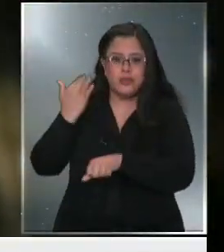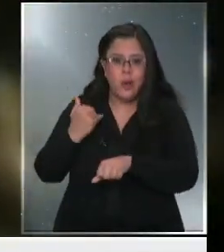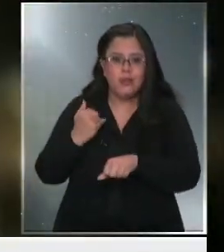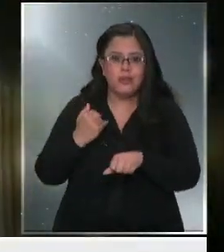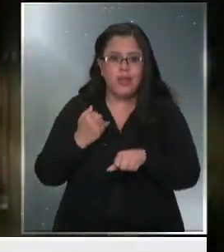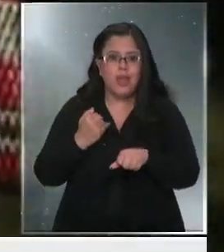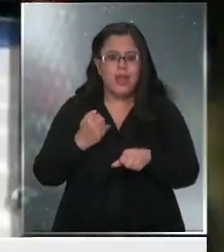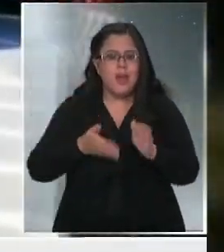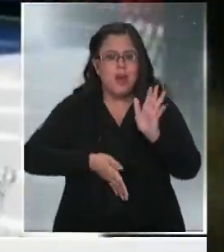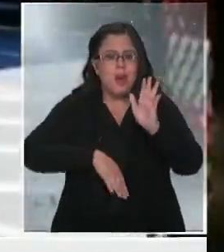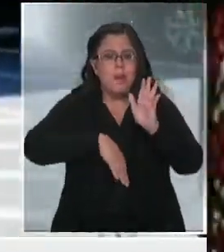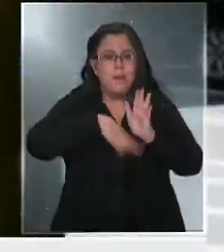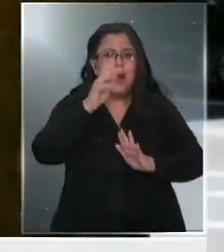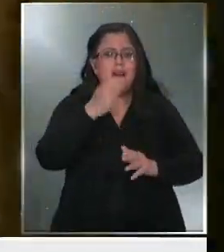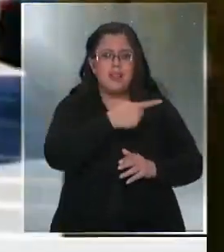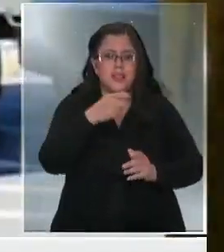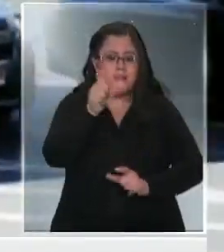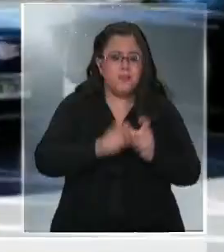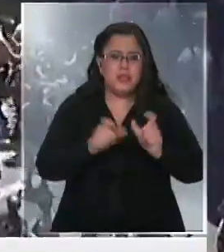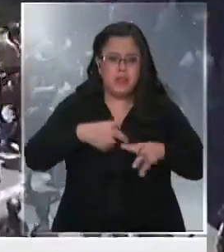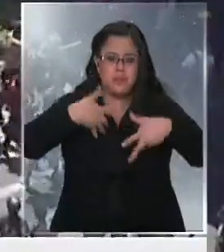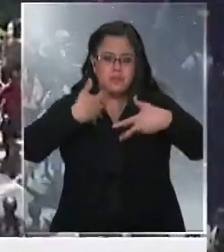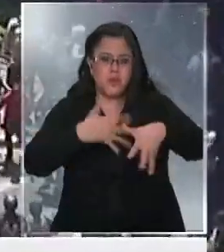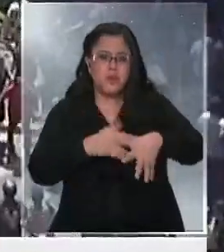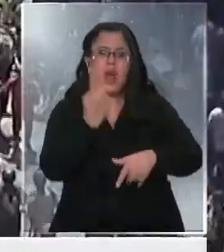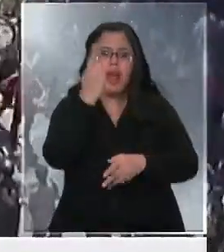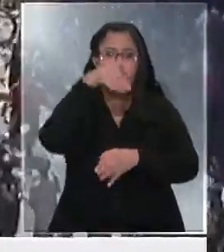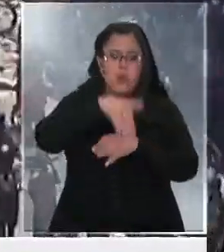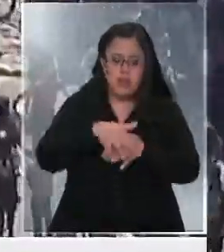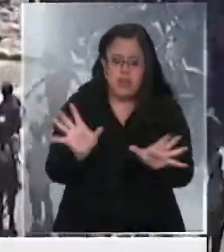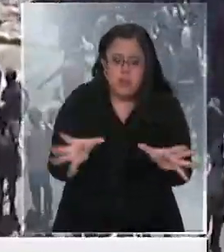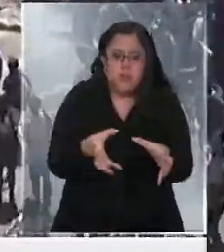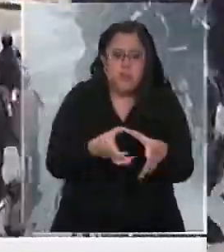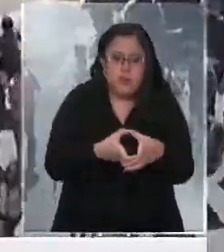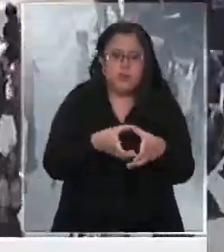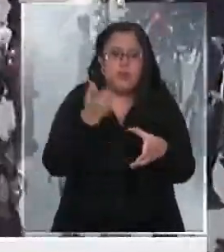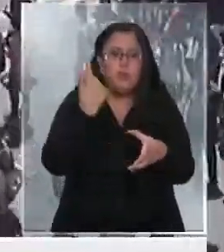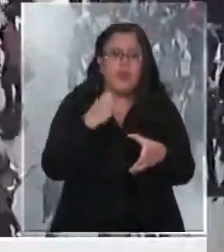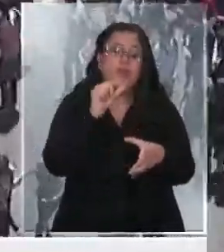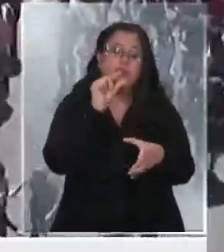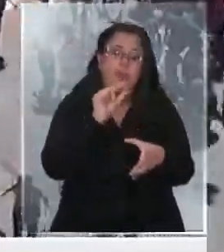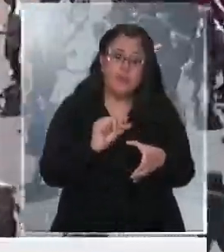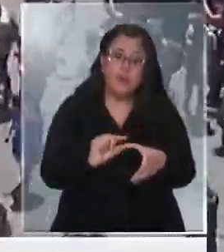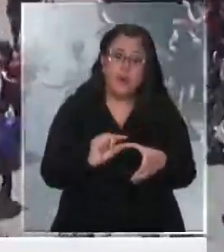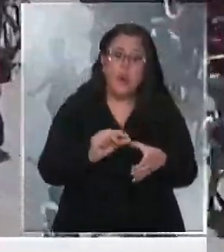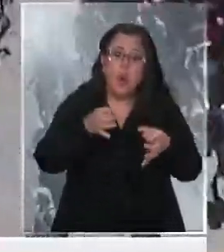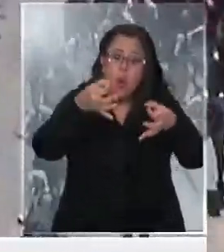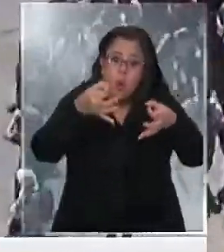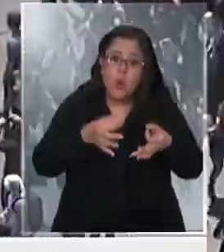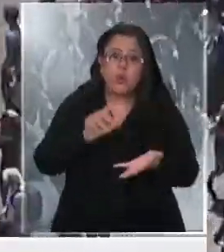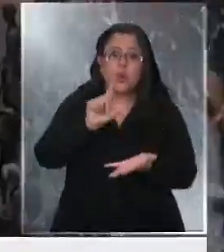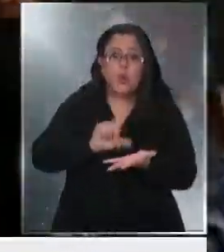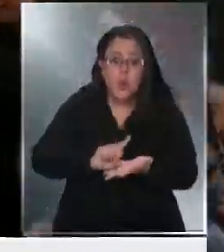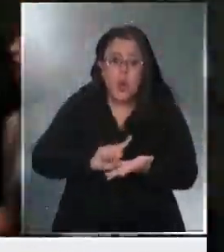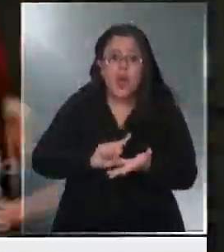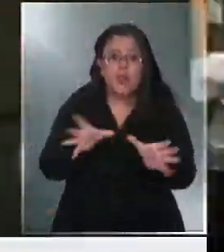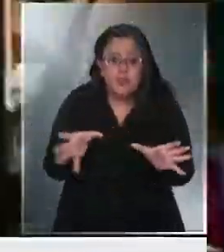de personas atendieron el llamado. A las 13 horas se juntaron, pero poco duraron en el punto de reunión.